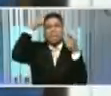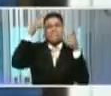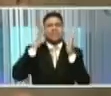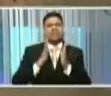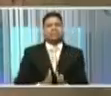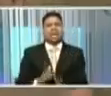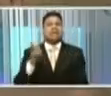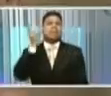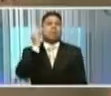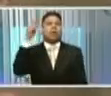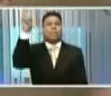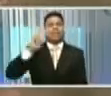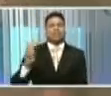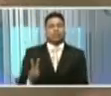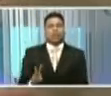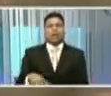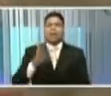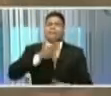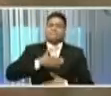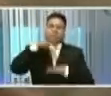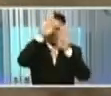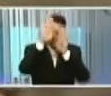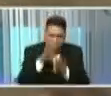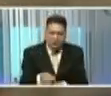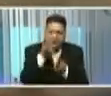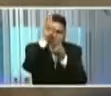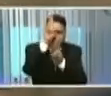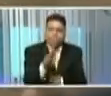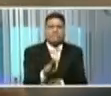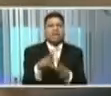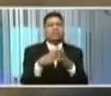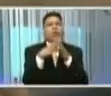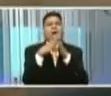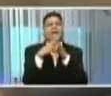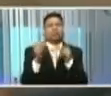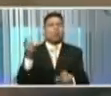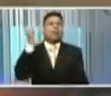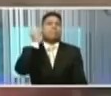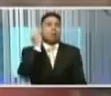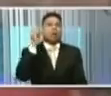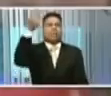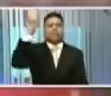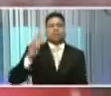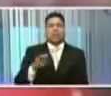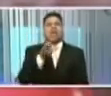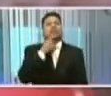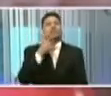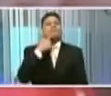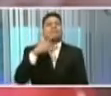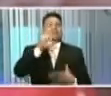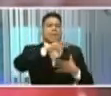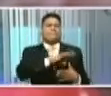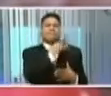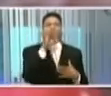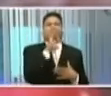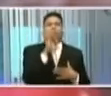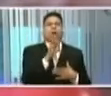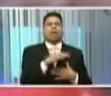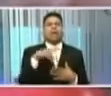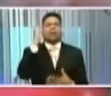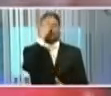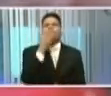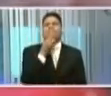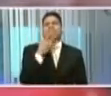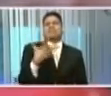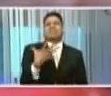venezolana. Mi respeto a toda la mujer venezolana, a su belleza espiritual, a su belleza